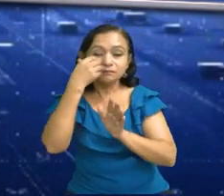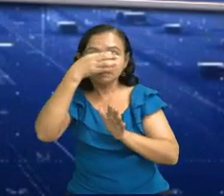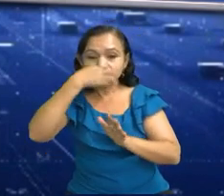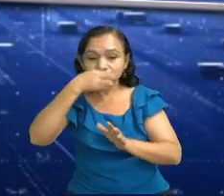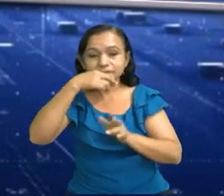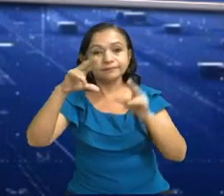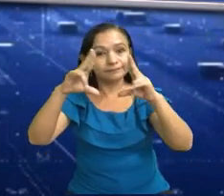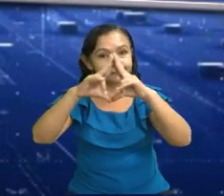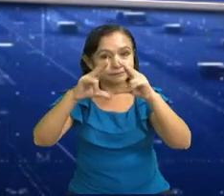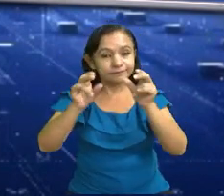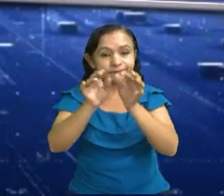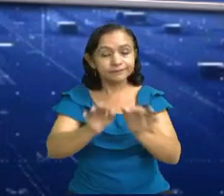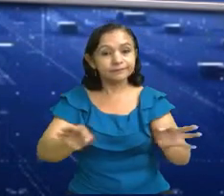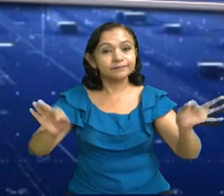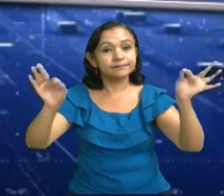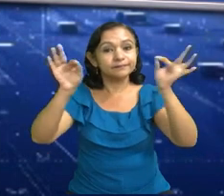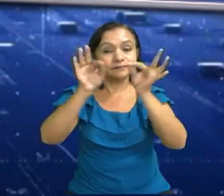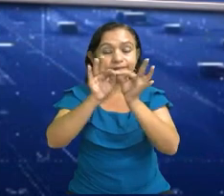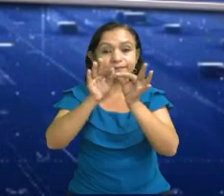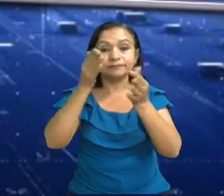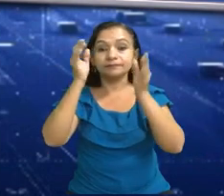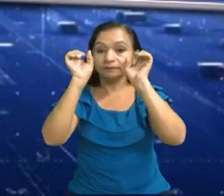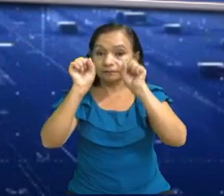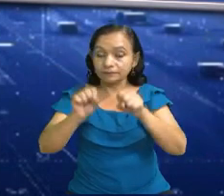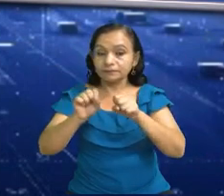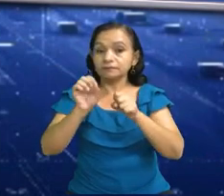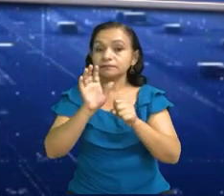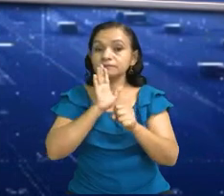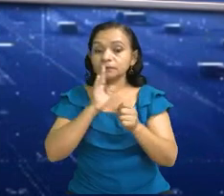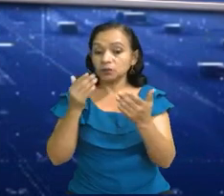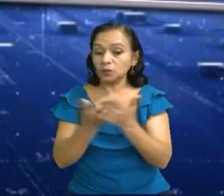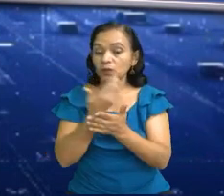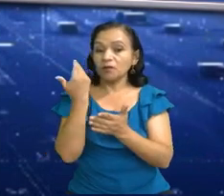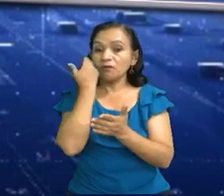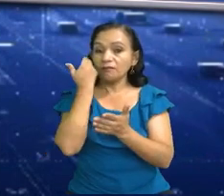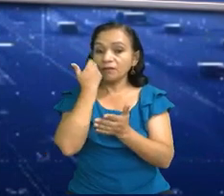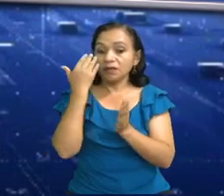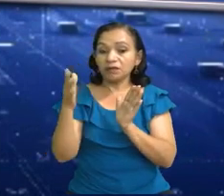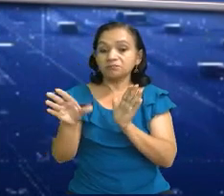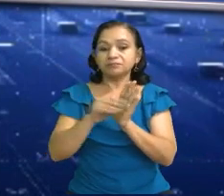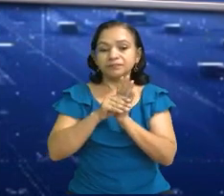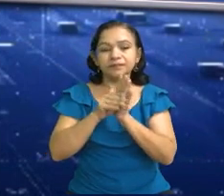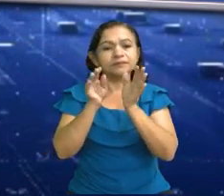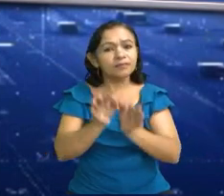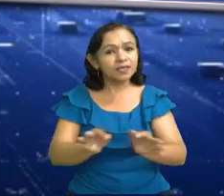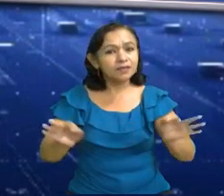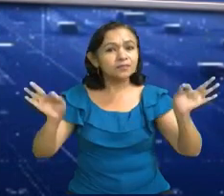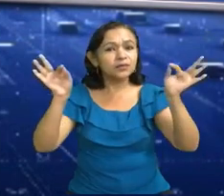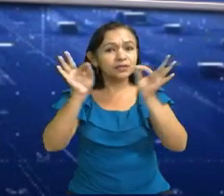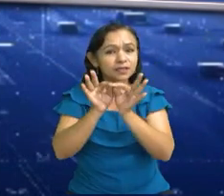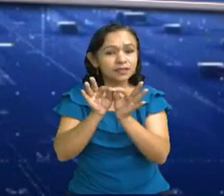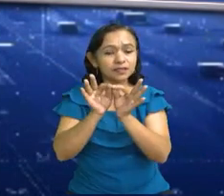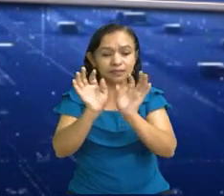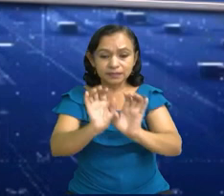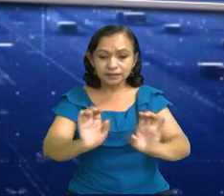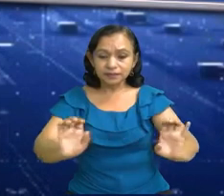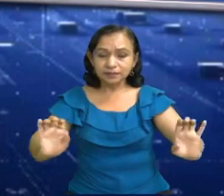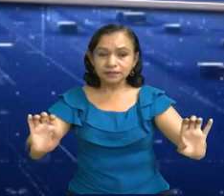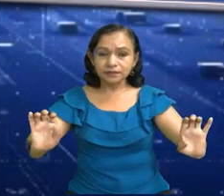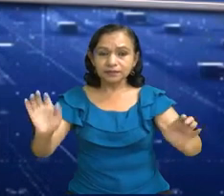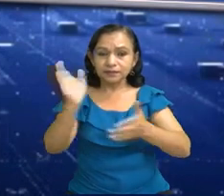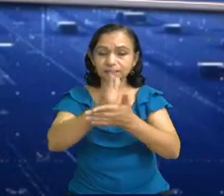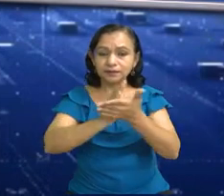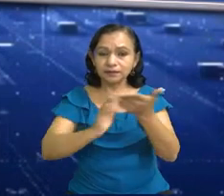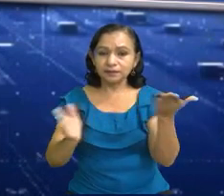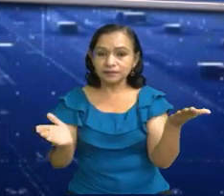disminuir fundamentalmente el riesgo en relación a este nuevo virus. Es importante también en el caso de los niños, que muchas veces se